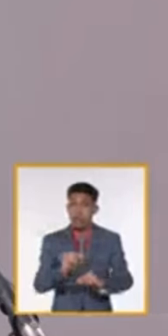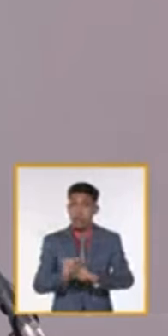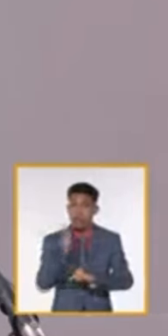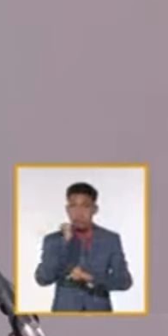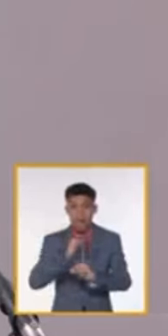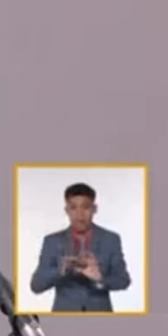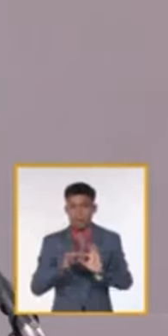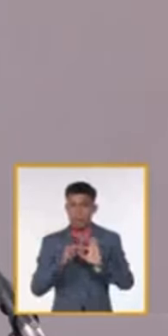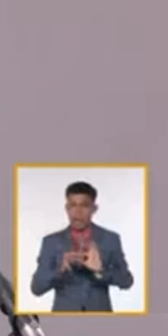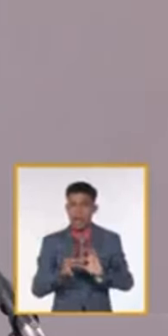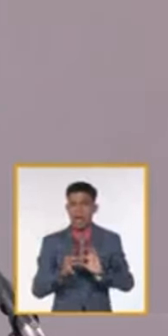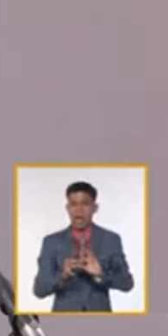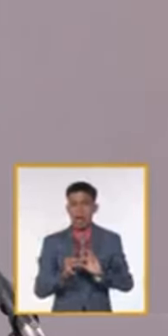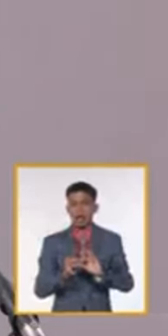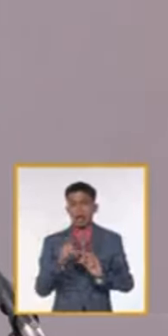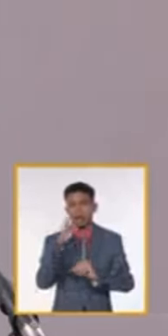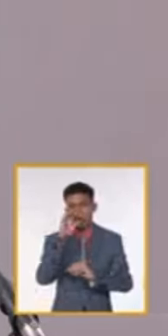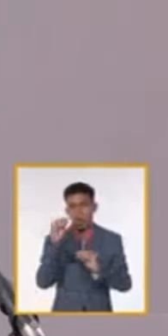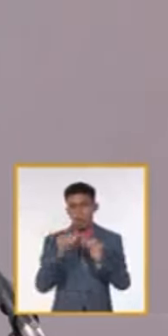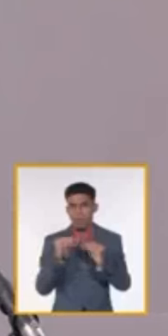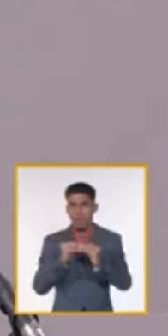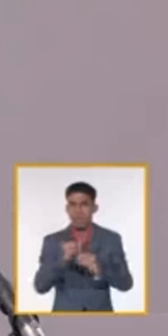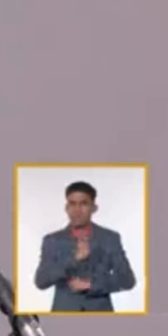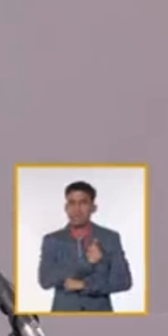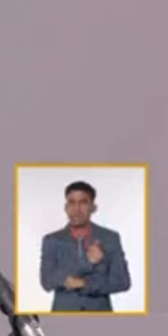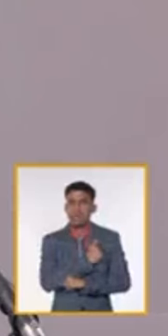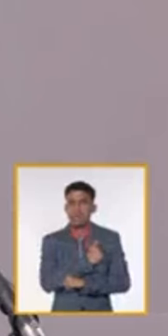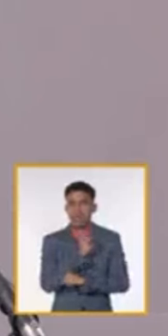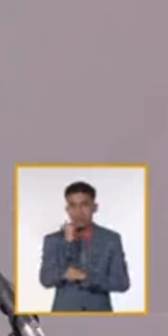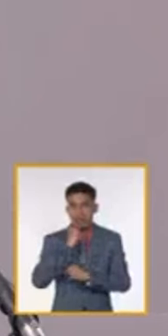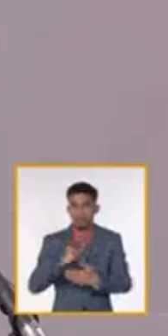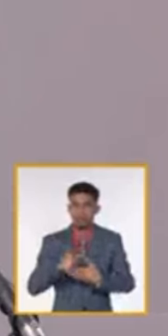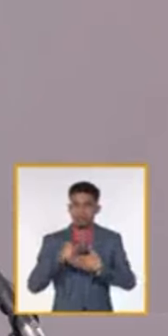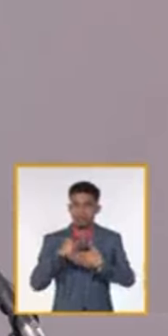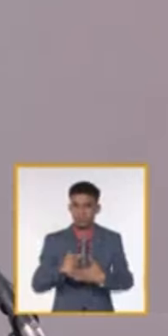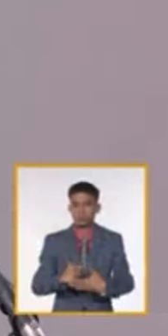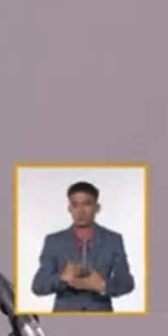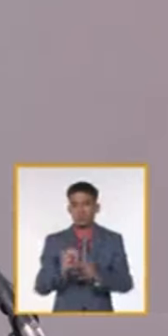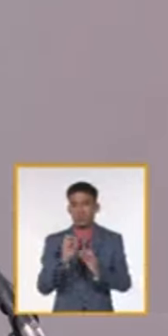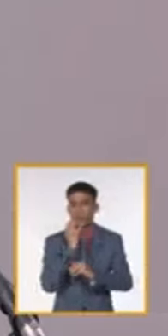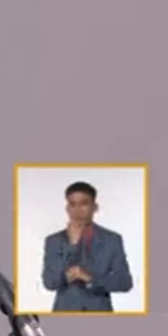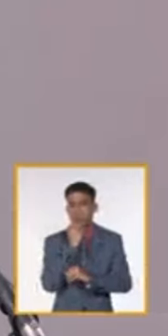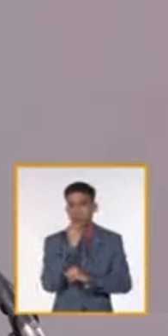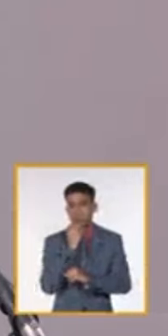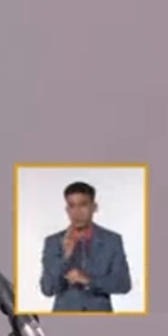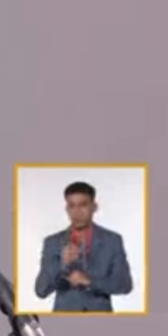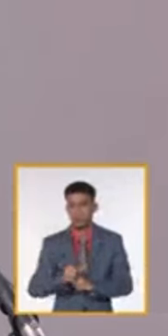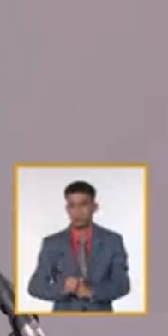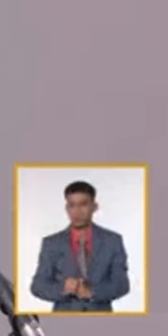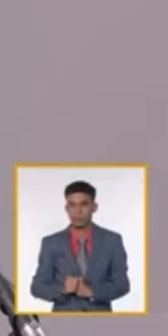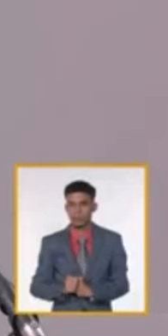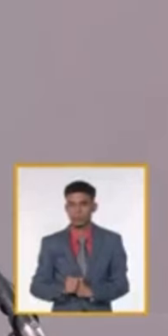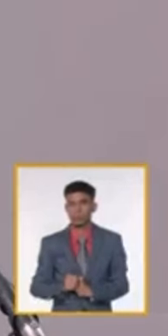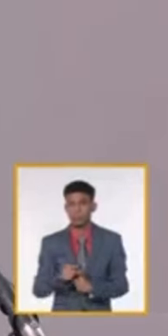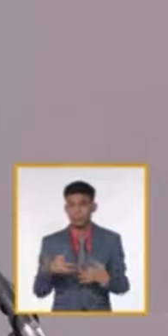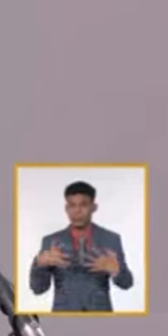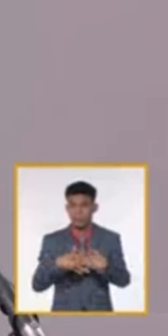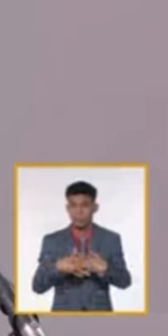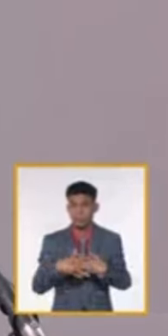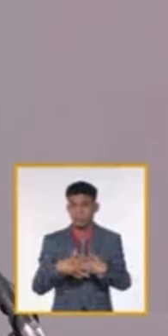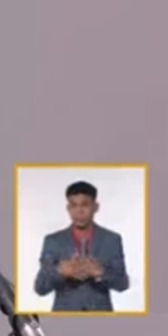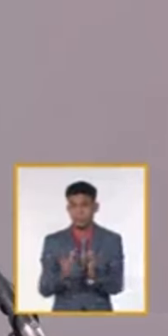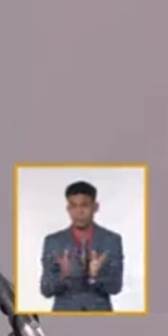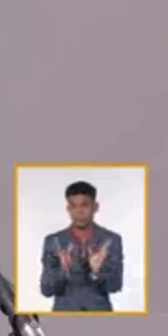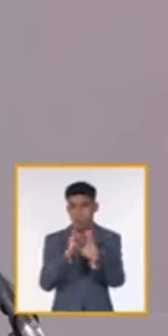es querer reimponer un consenso de apoyo hacia Israel en la sociedad, un consenso que ya no existe.